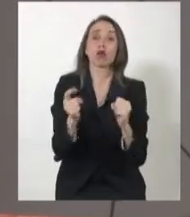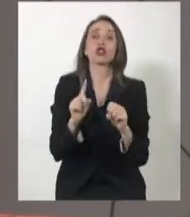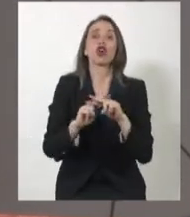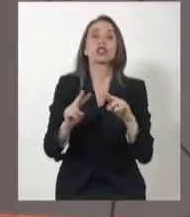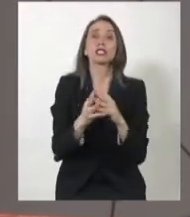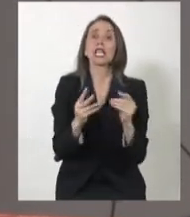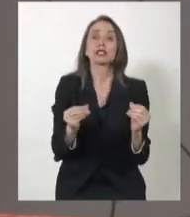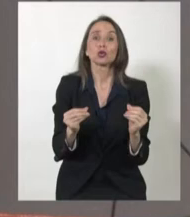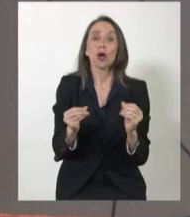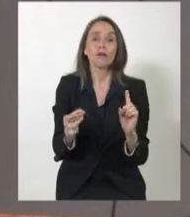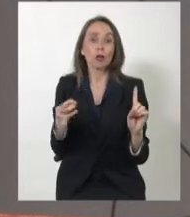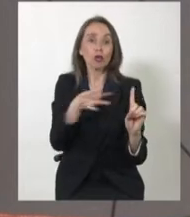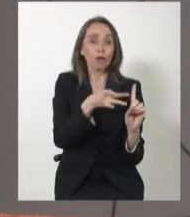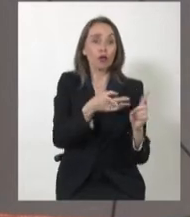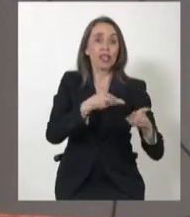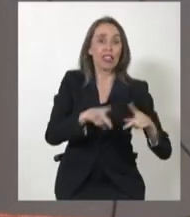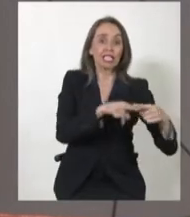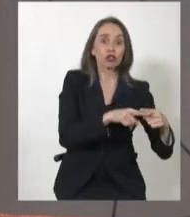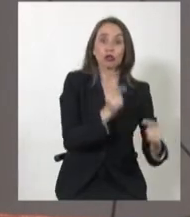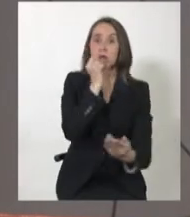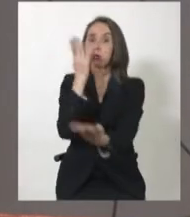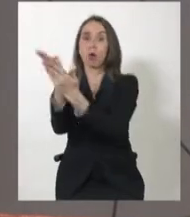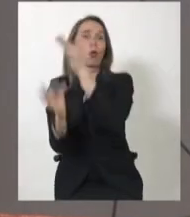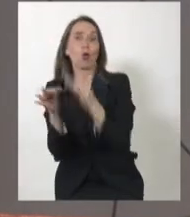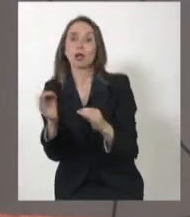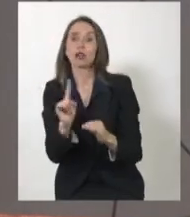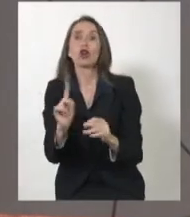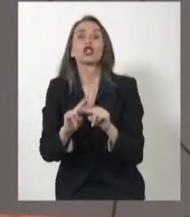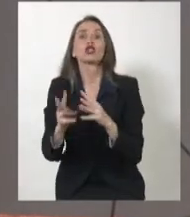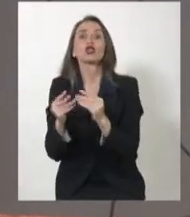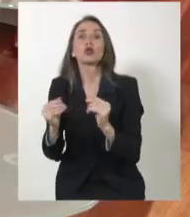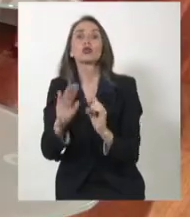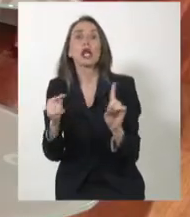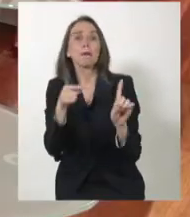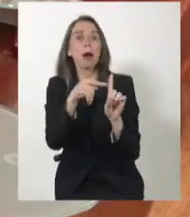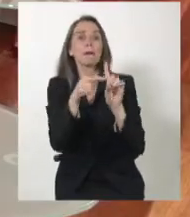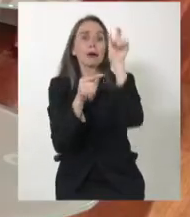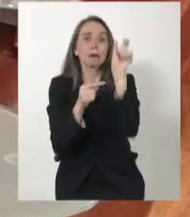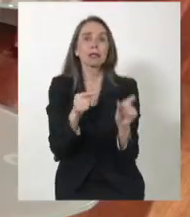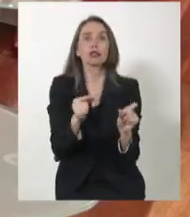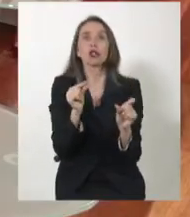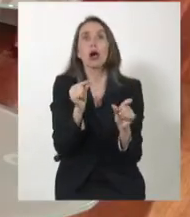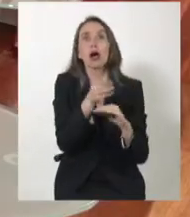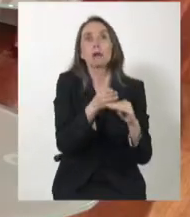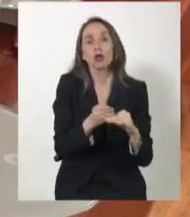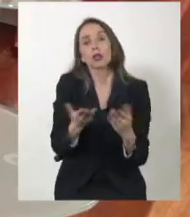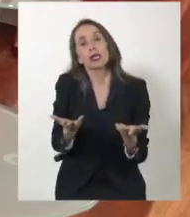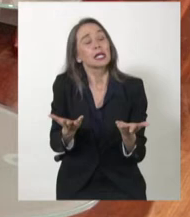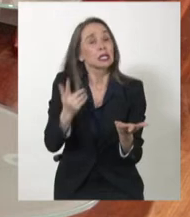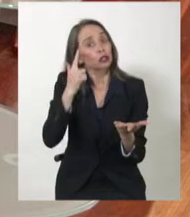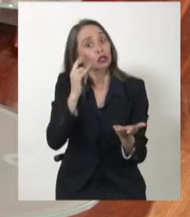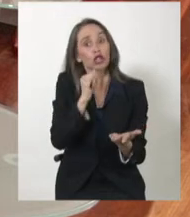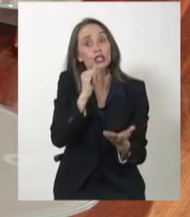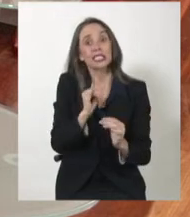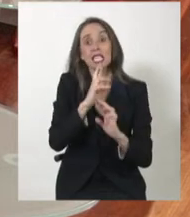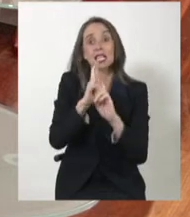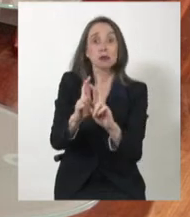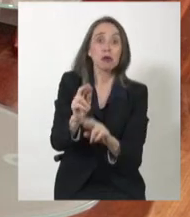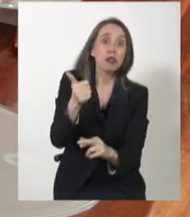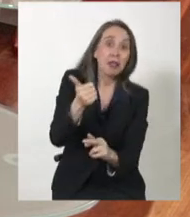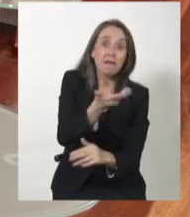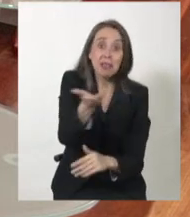la judicialización. Se puede resolver en parte, pero siempre va a ser muy parcial. Yo creo que por ahí puede ir una respuesta. No sé si satisface, pero